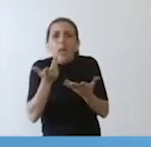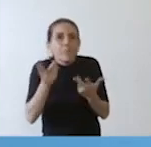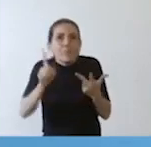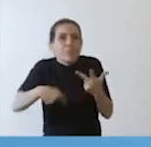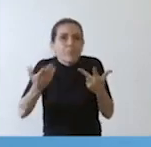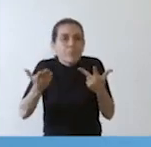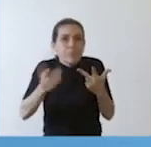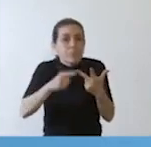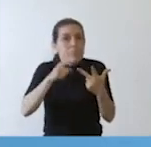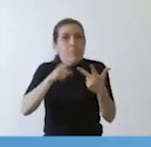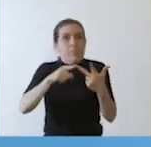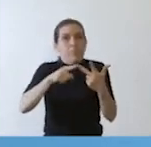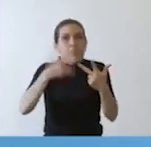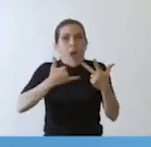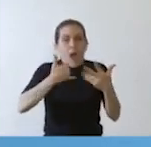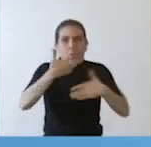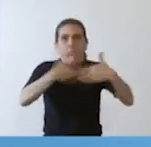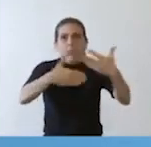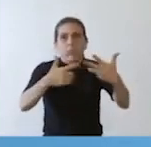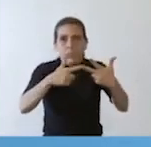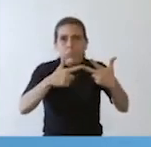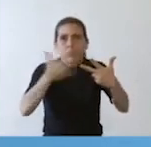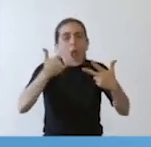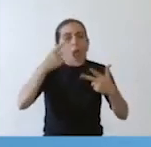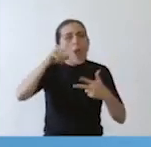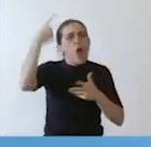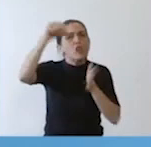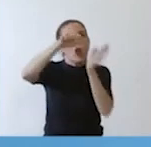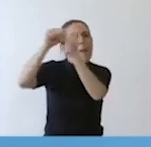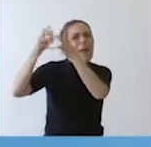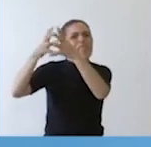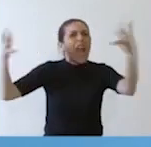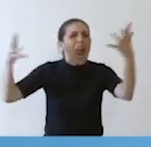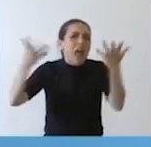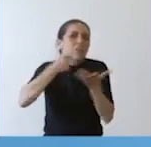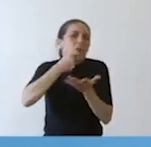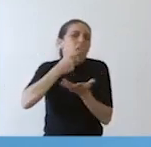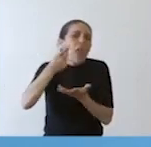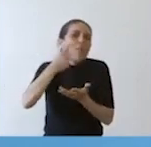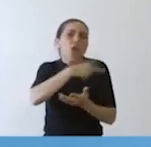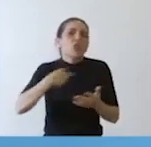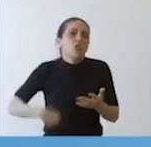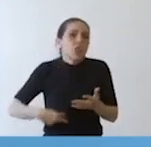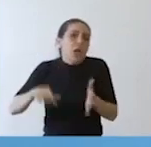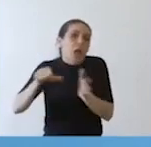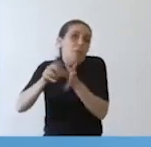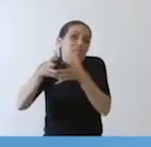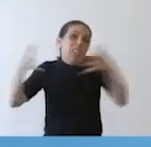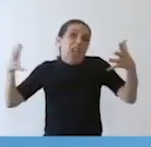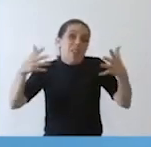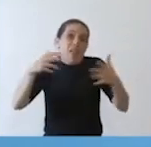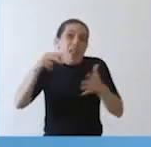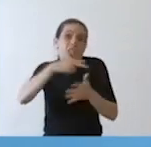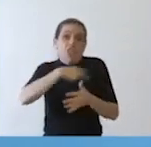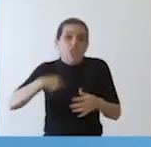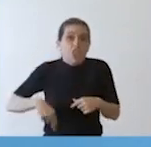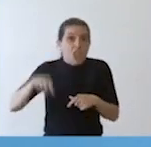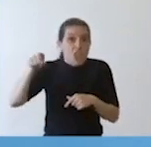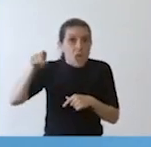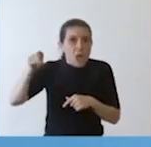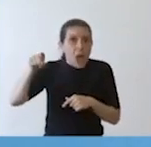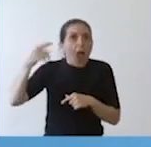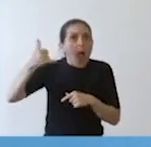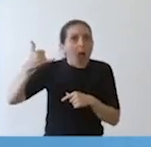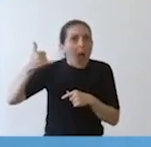muy dinámico porque hay países grandes, como ha pasado en China, por ejemplo, donde han tenido